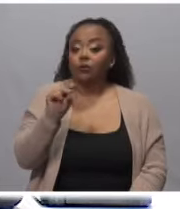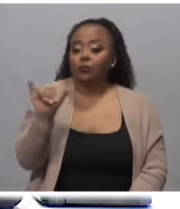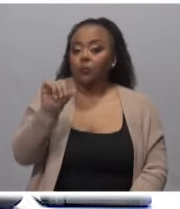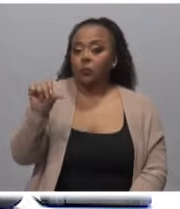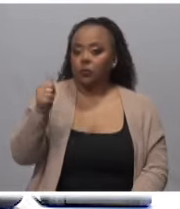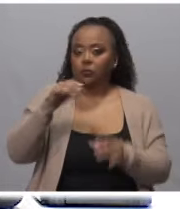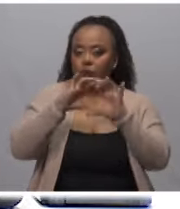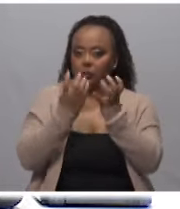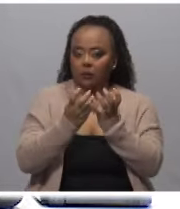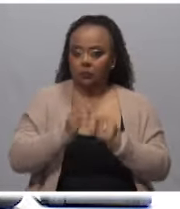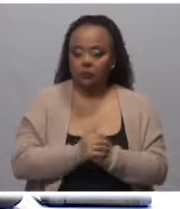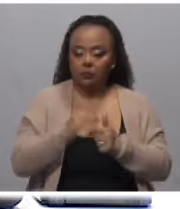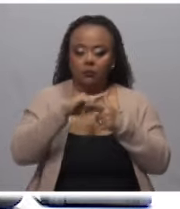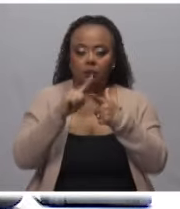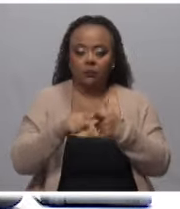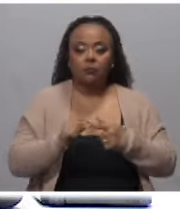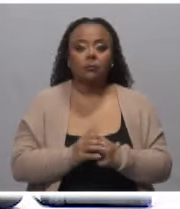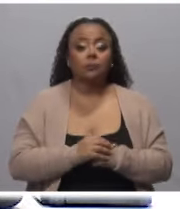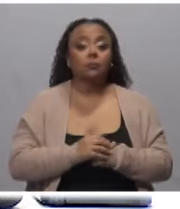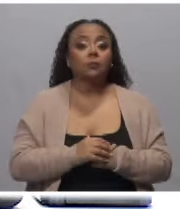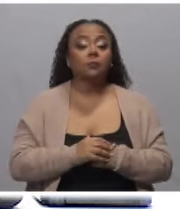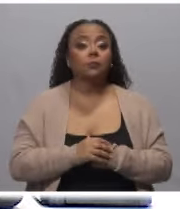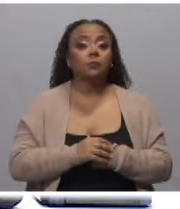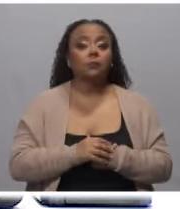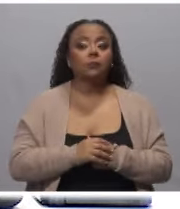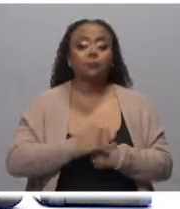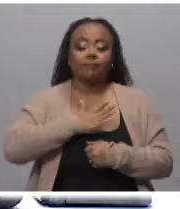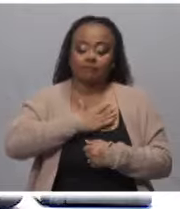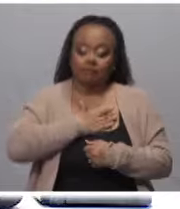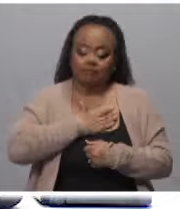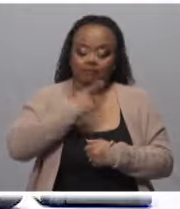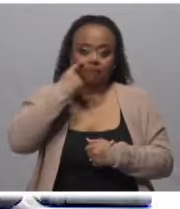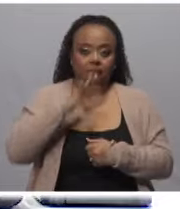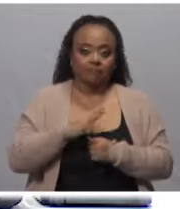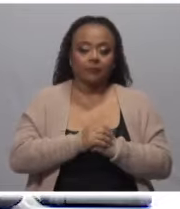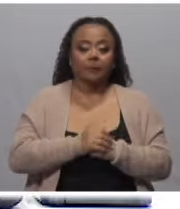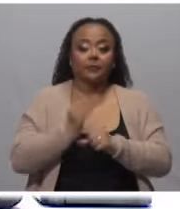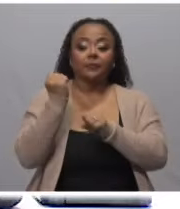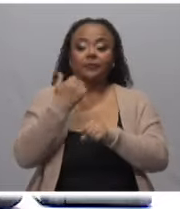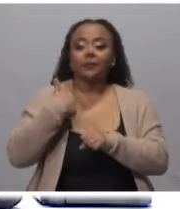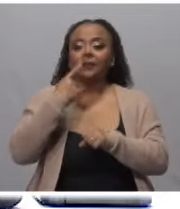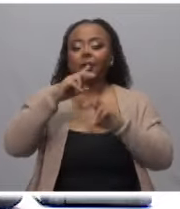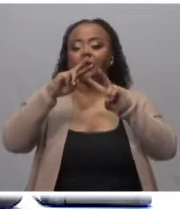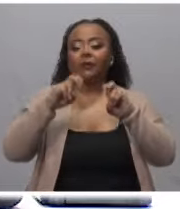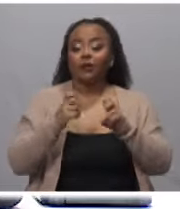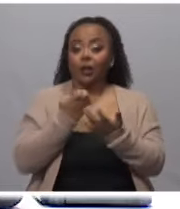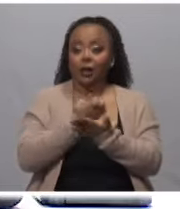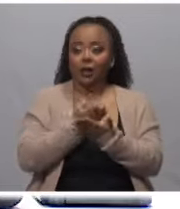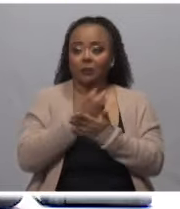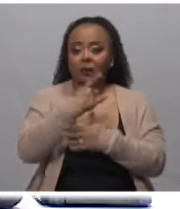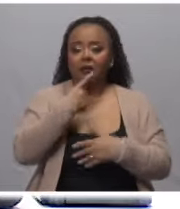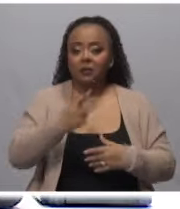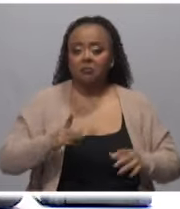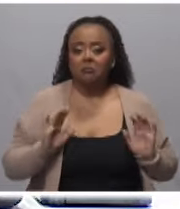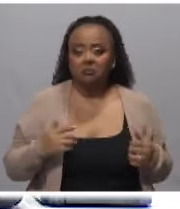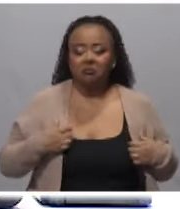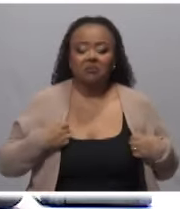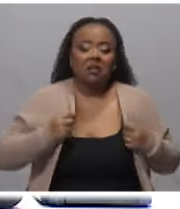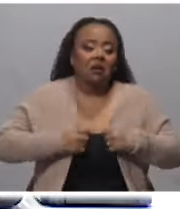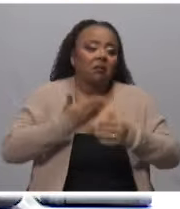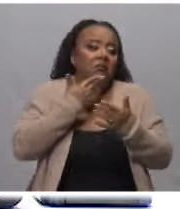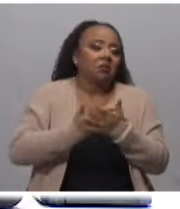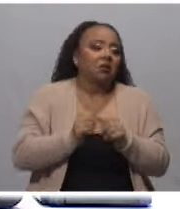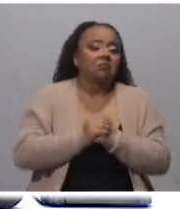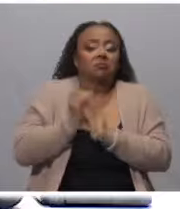mundial entonces incluso a mí me da la impresión que la federación viene una revisión hasta económica y decir Bueno